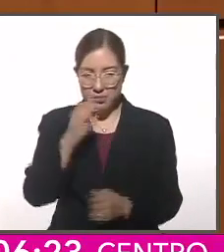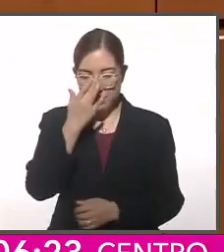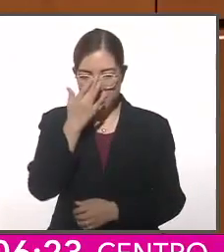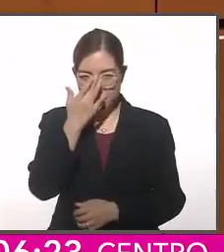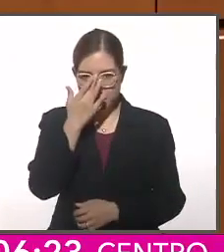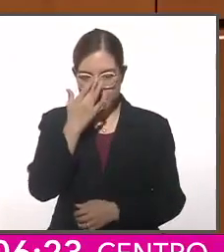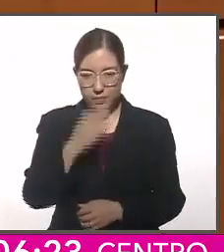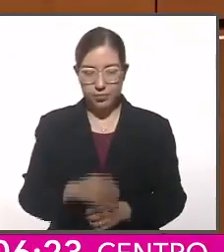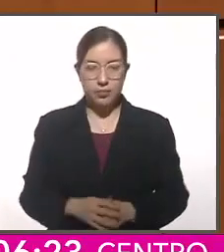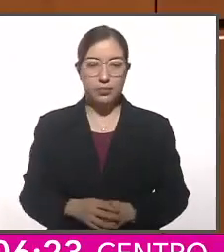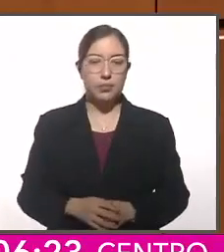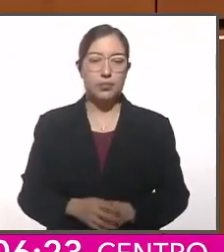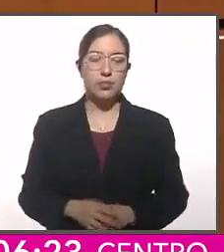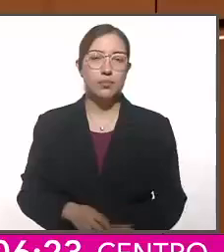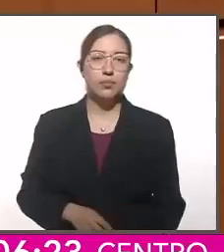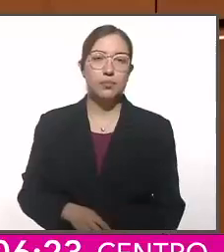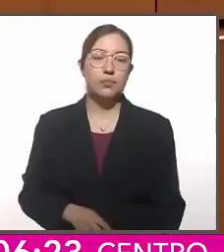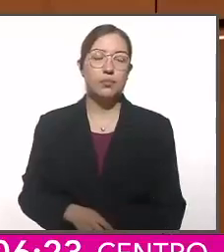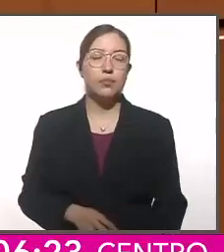Hacemos énfasis